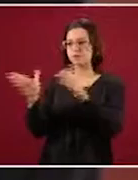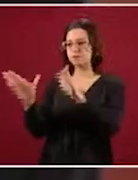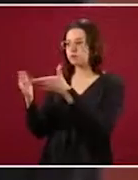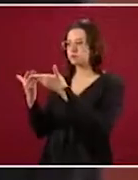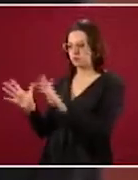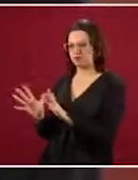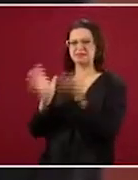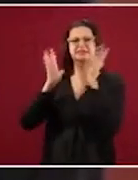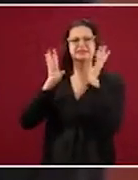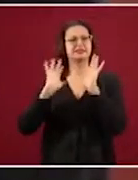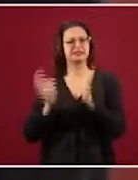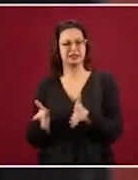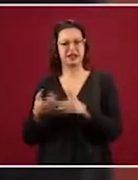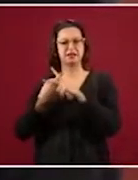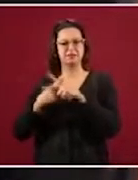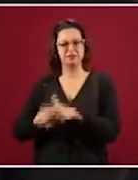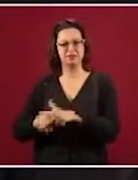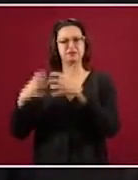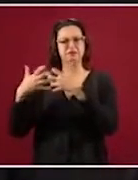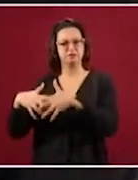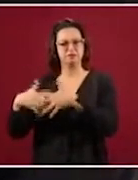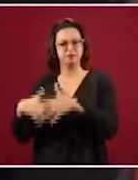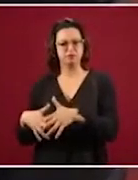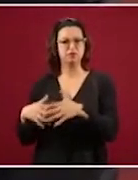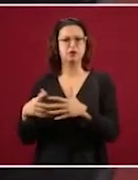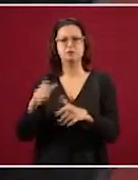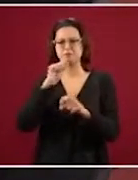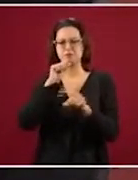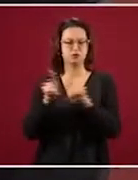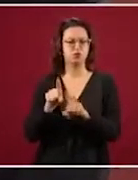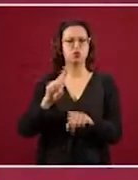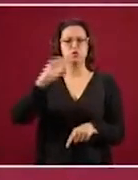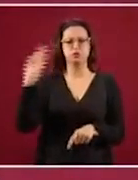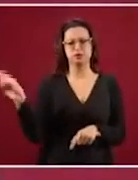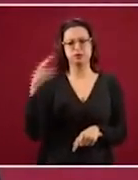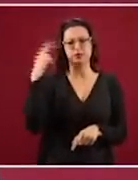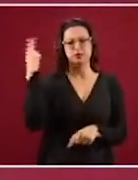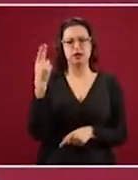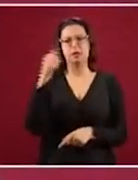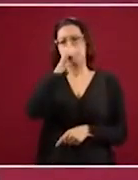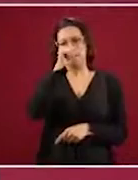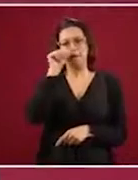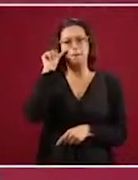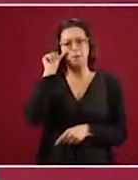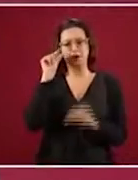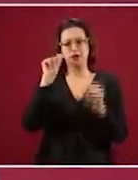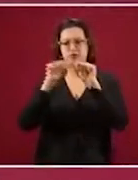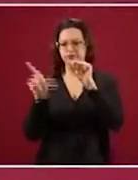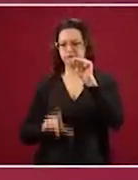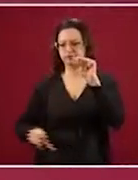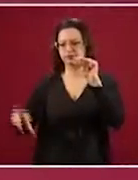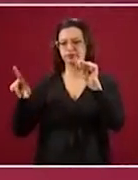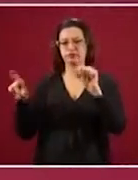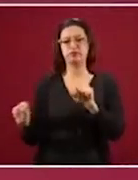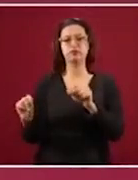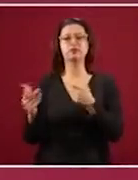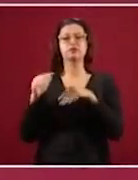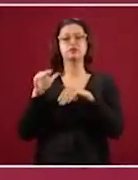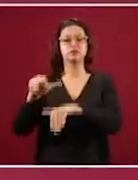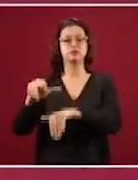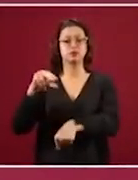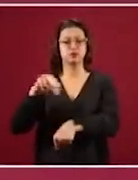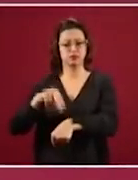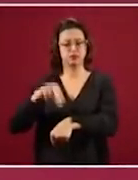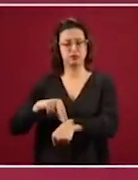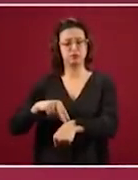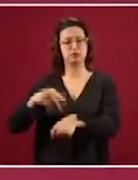universidades del sistema Benito Juárez en todo el país, y en el caso de enfermería y de medicinas, 11.